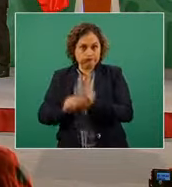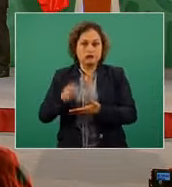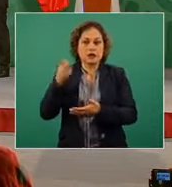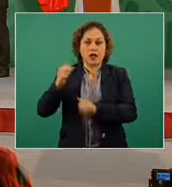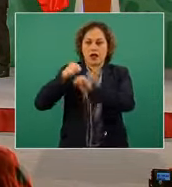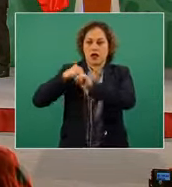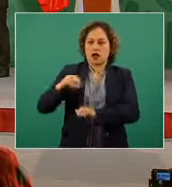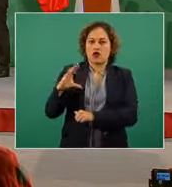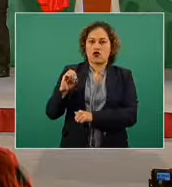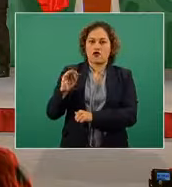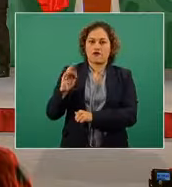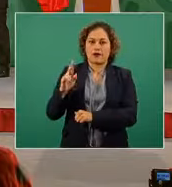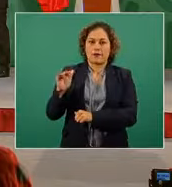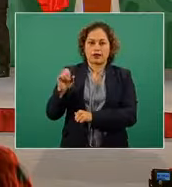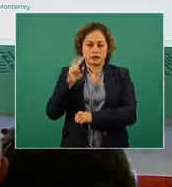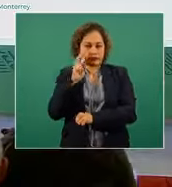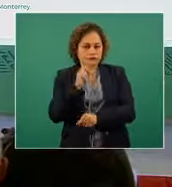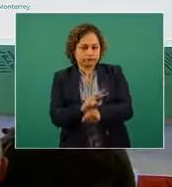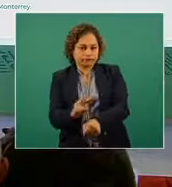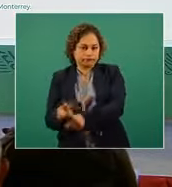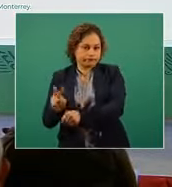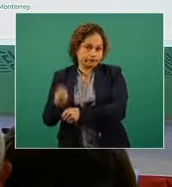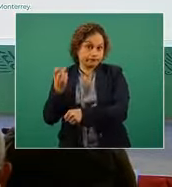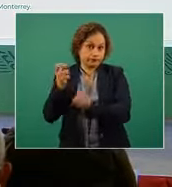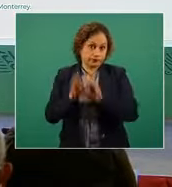muy importante. La siguiente, por favor.